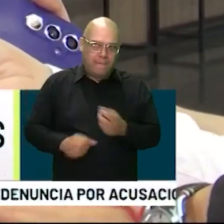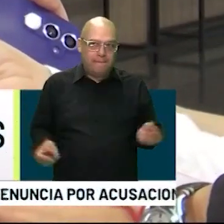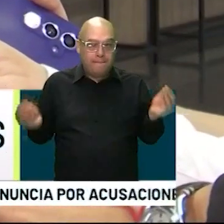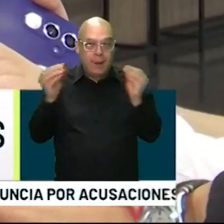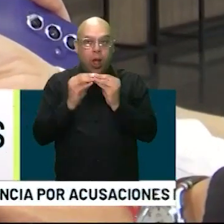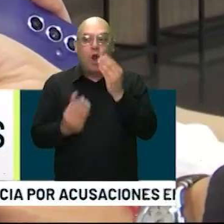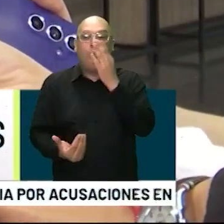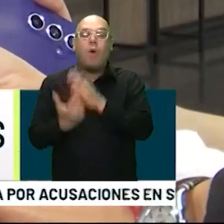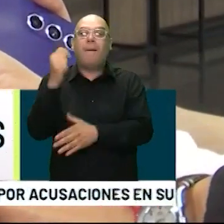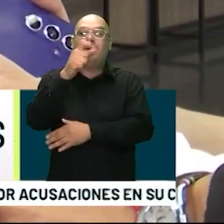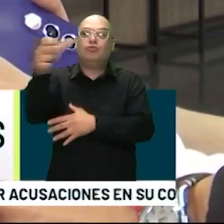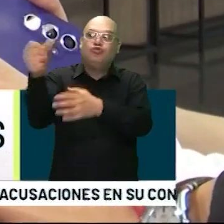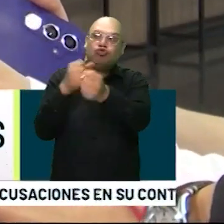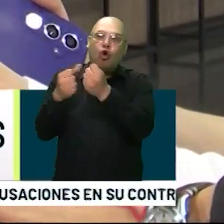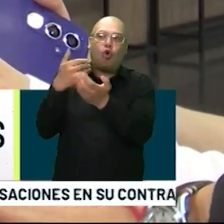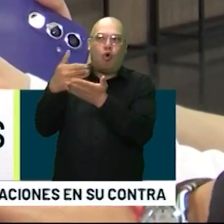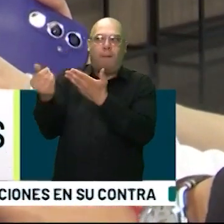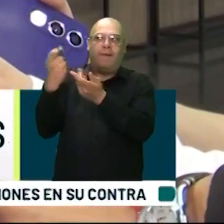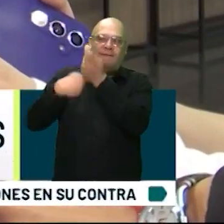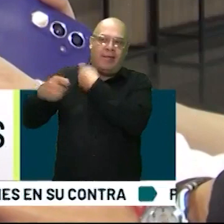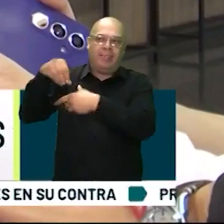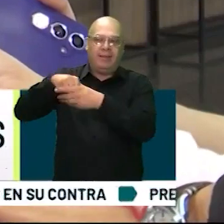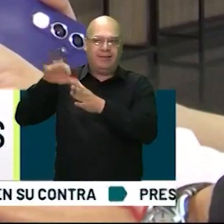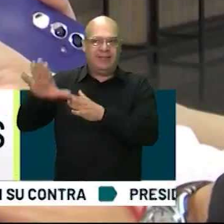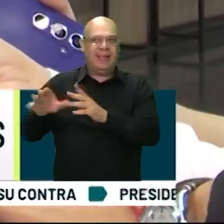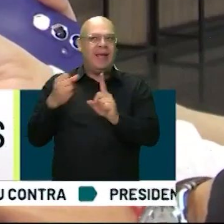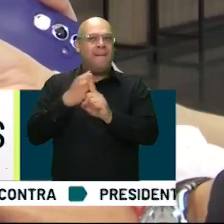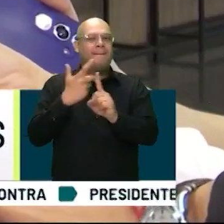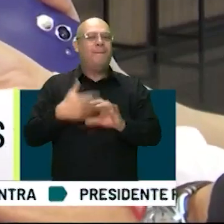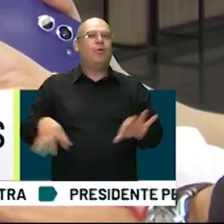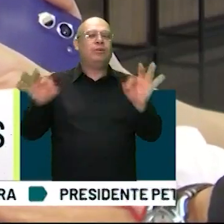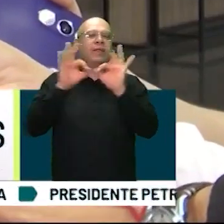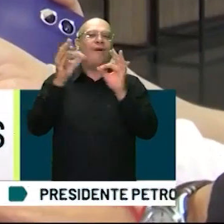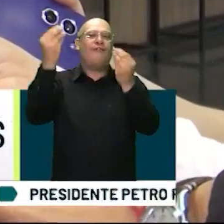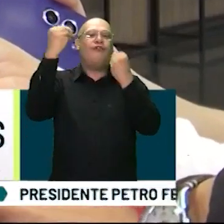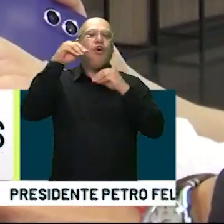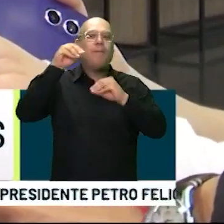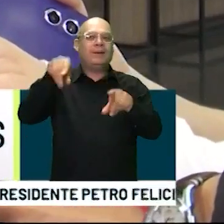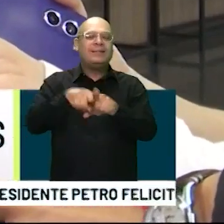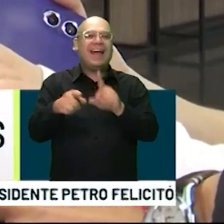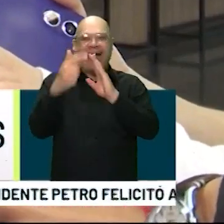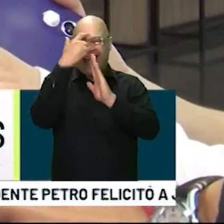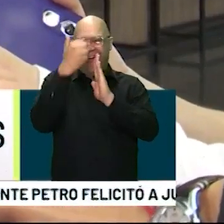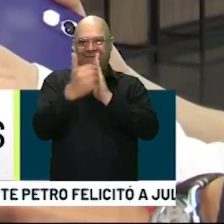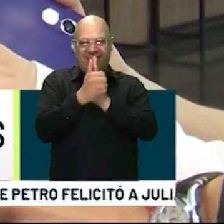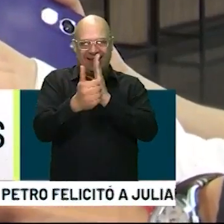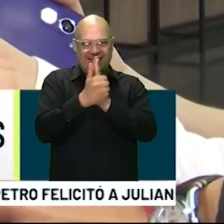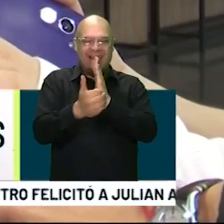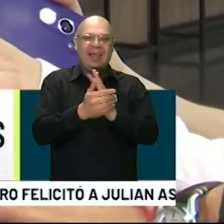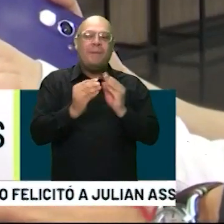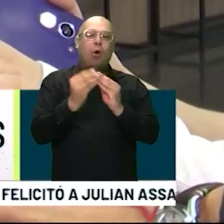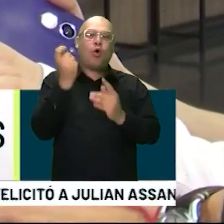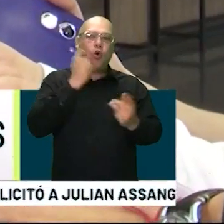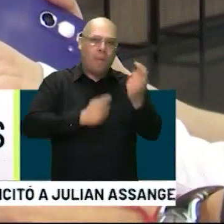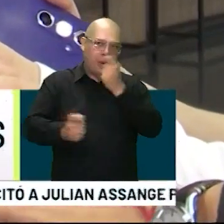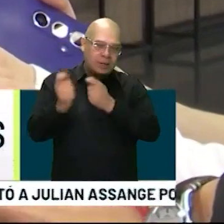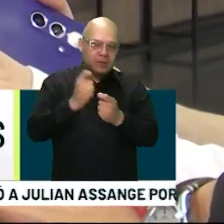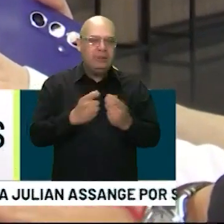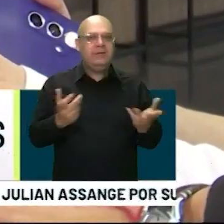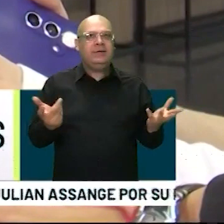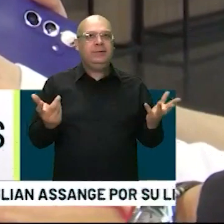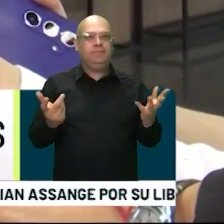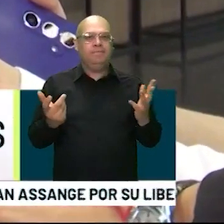y un factor muy importante es la formación la formación en habilidades eh comerciales la formación en